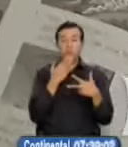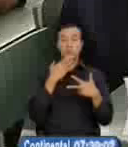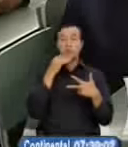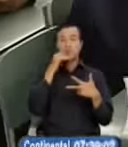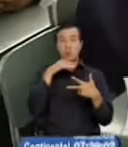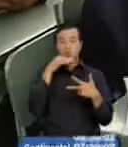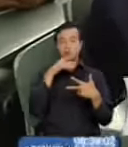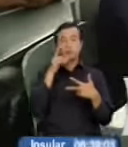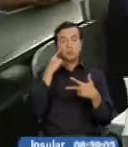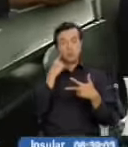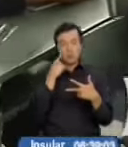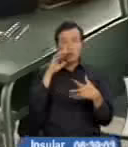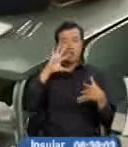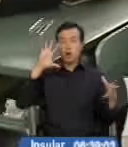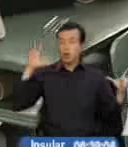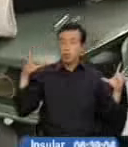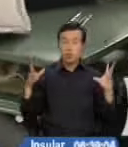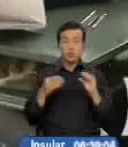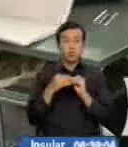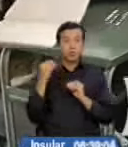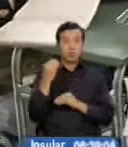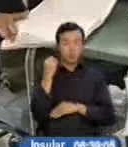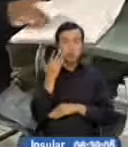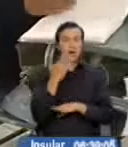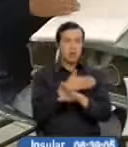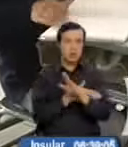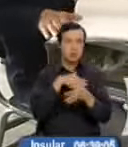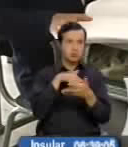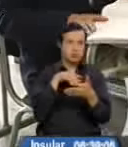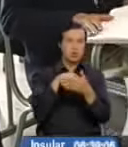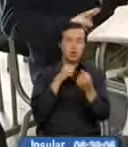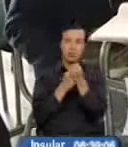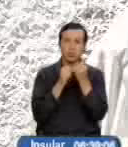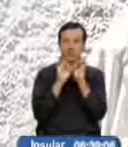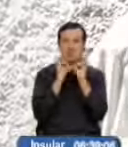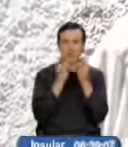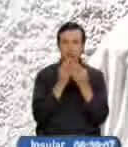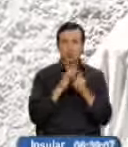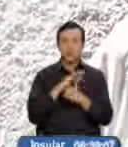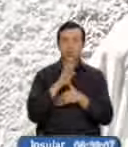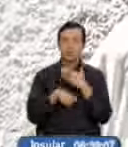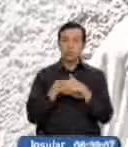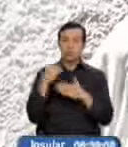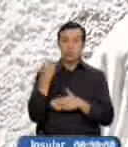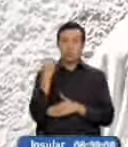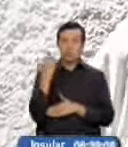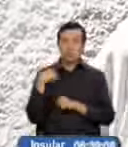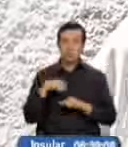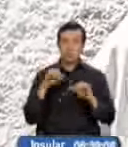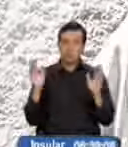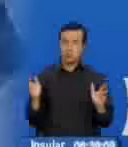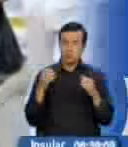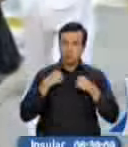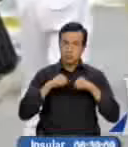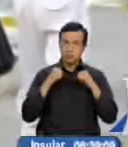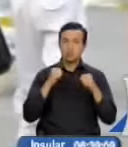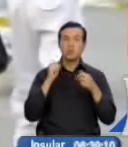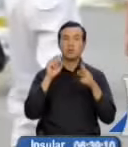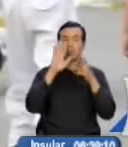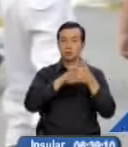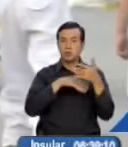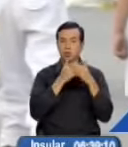remediales, una prueba acumulativa para la cual los jóvenes debieron prepararse con apoyo de su familia. Todos los jóvenes que sigan adelante, que sí se puede. Según